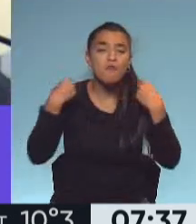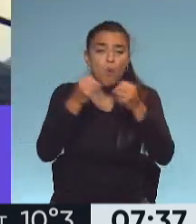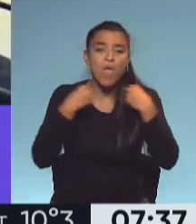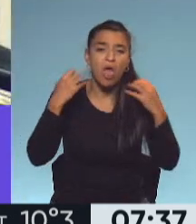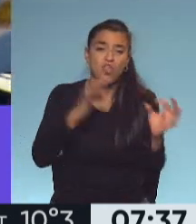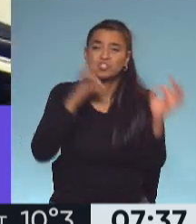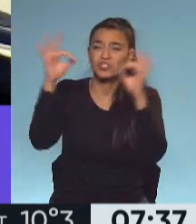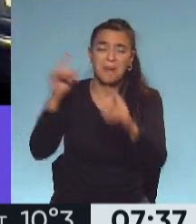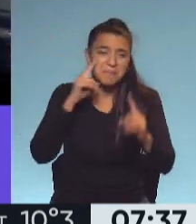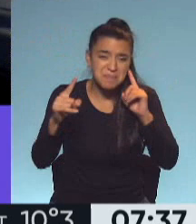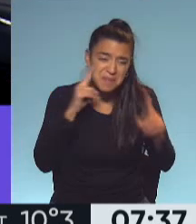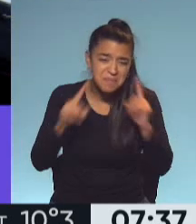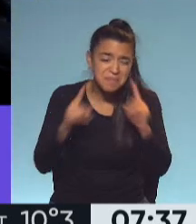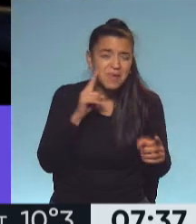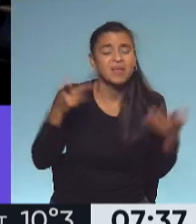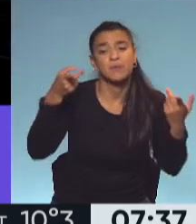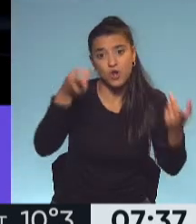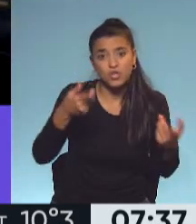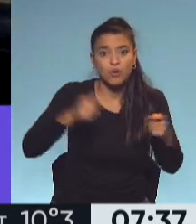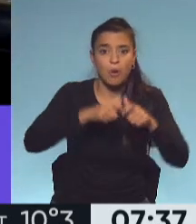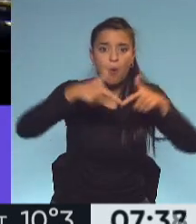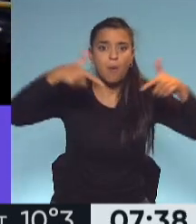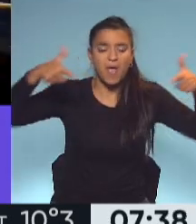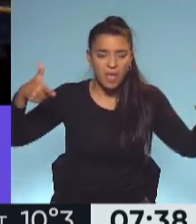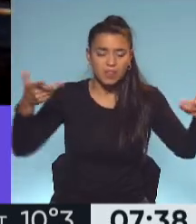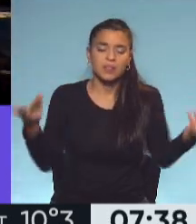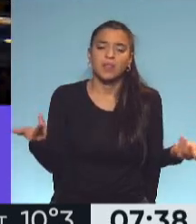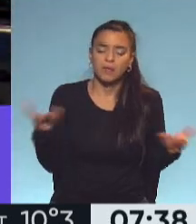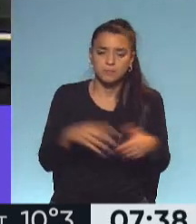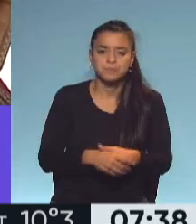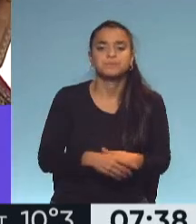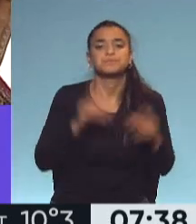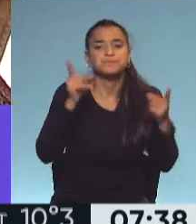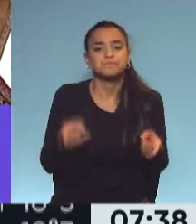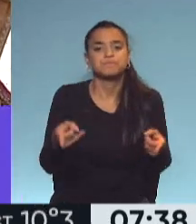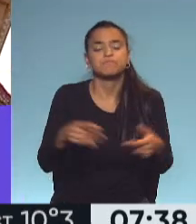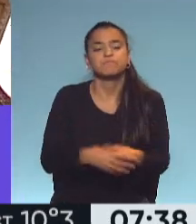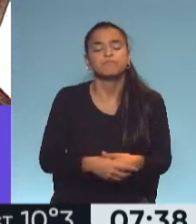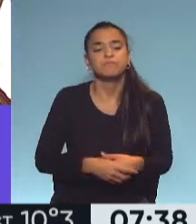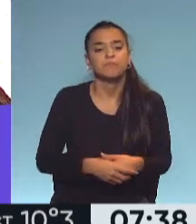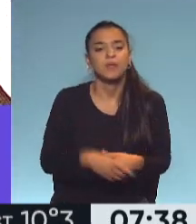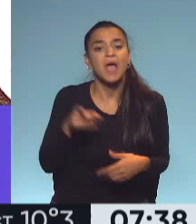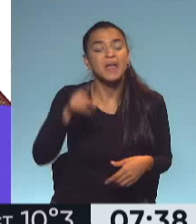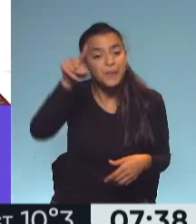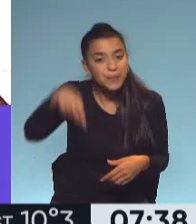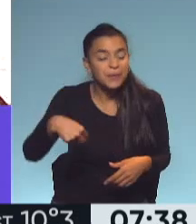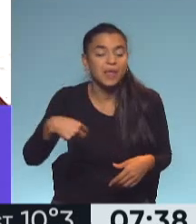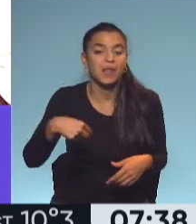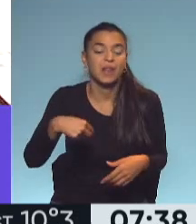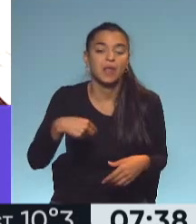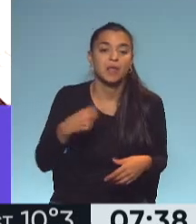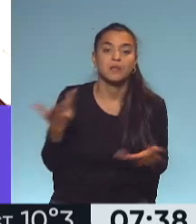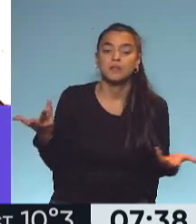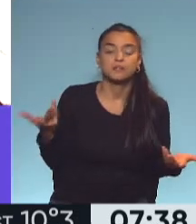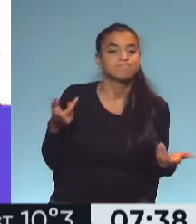semana pasada, y eso sigue creciendo. Comprender eso, ignorar eso, es generar,